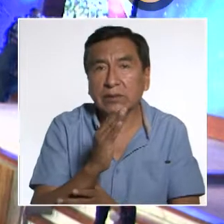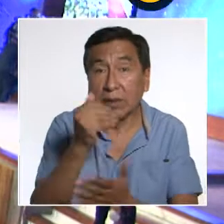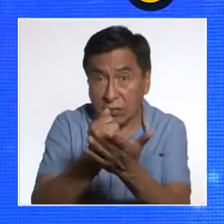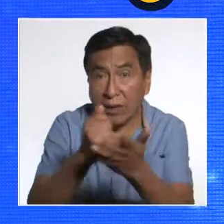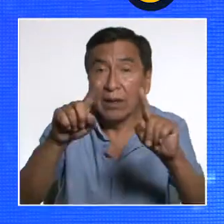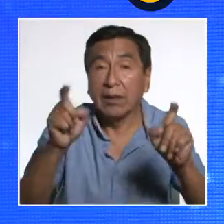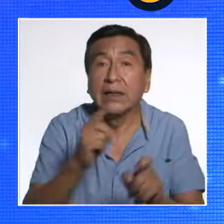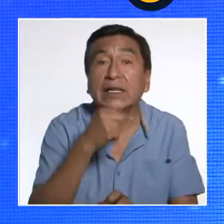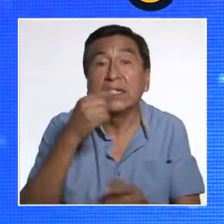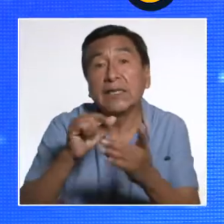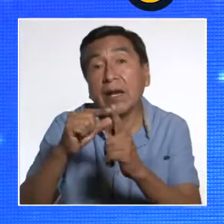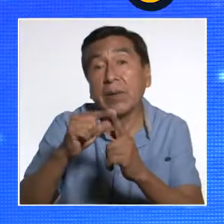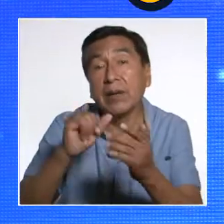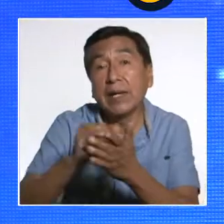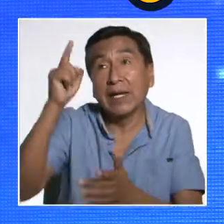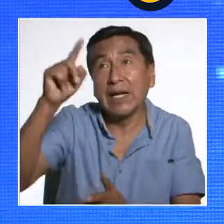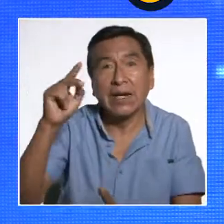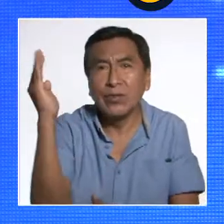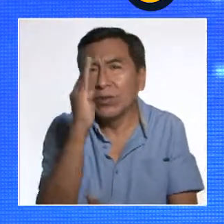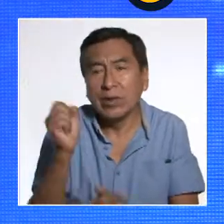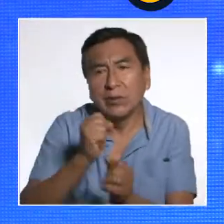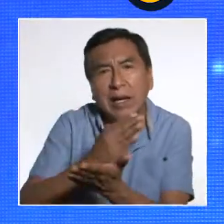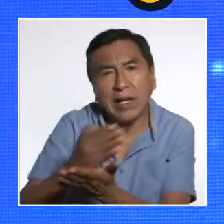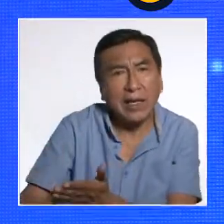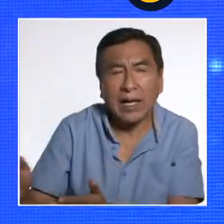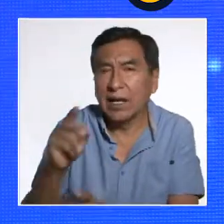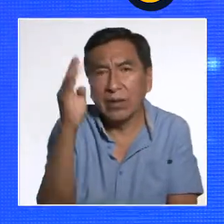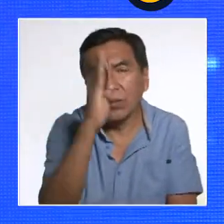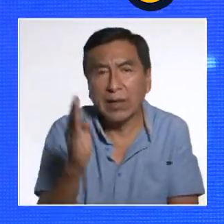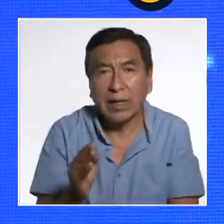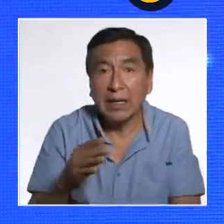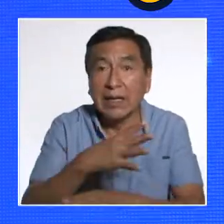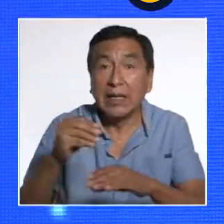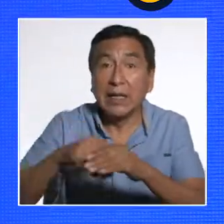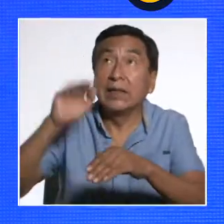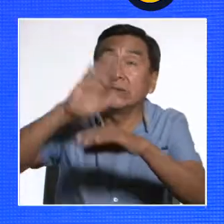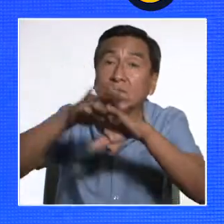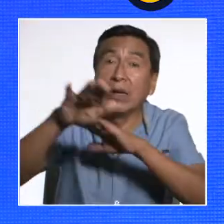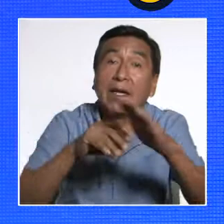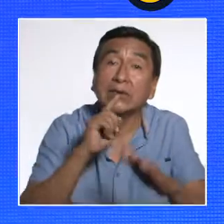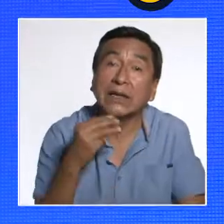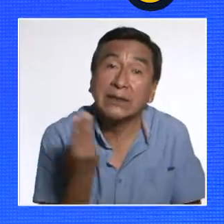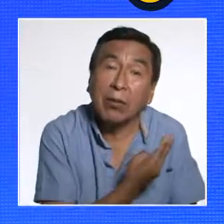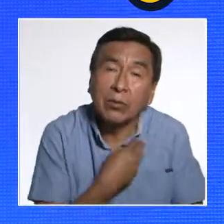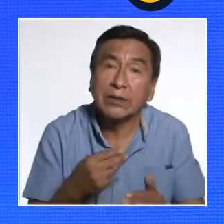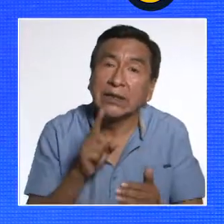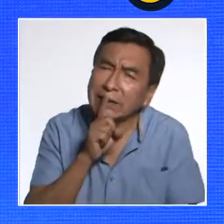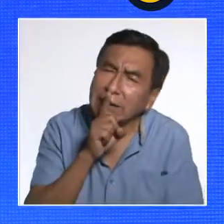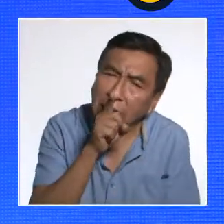Amén. Dice la palabra que Él no nos soltará. Y en sus manos estamos